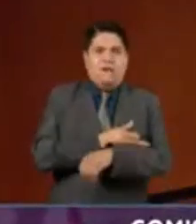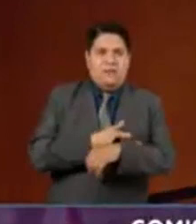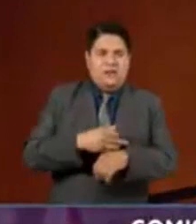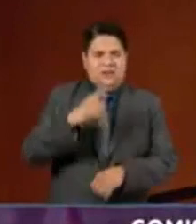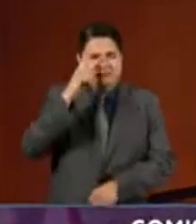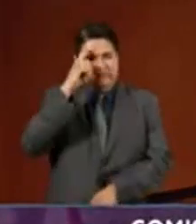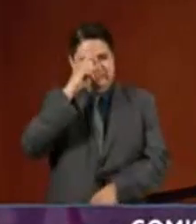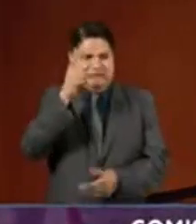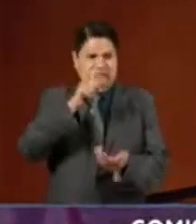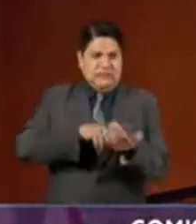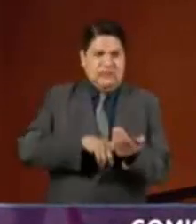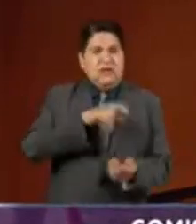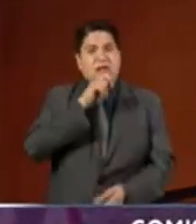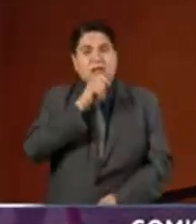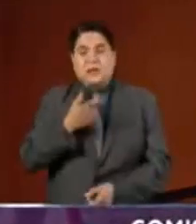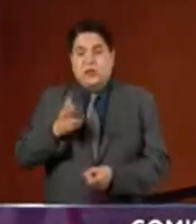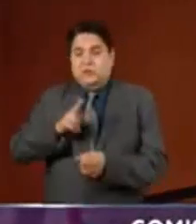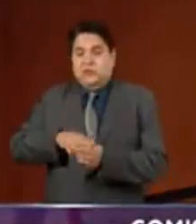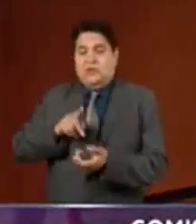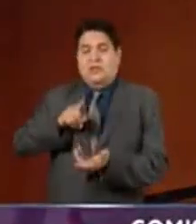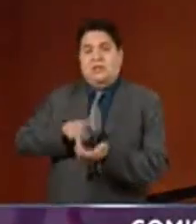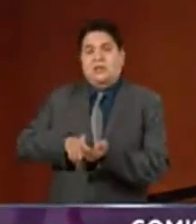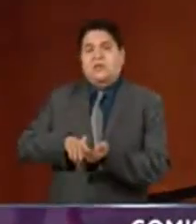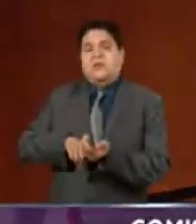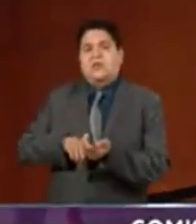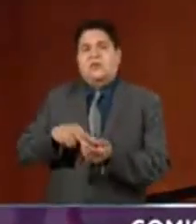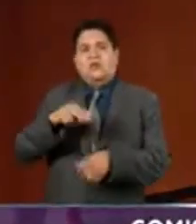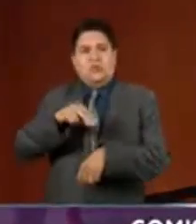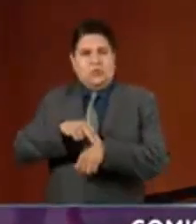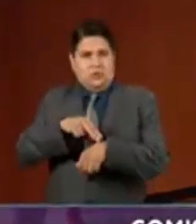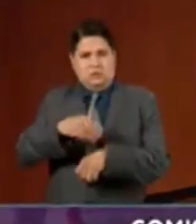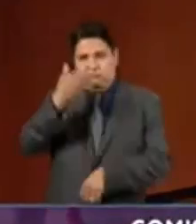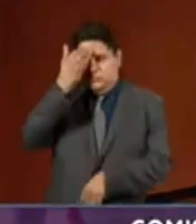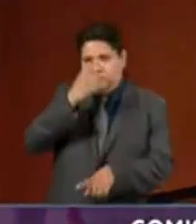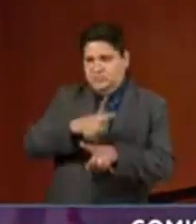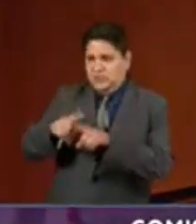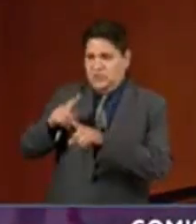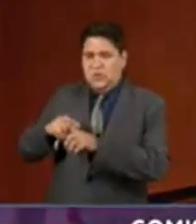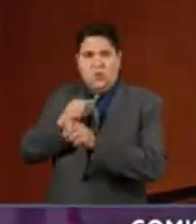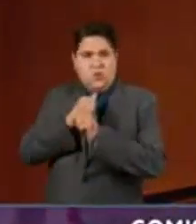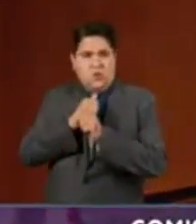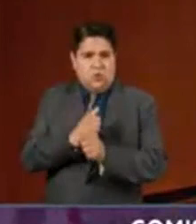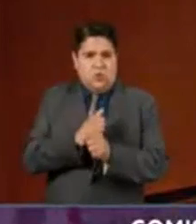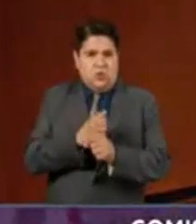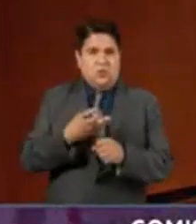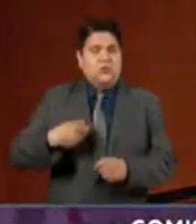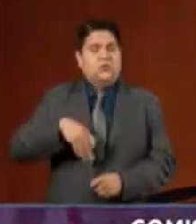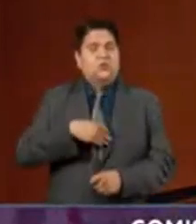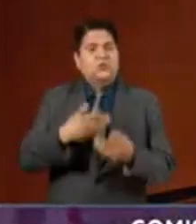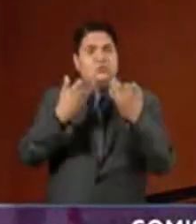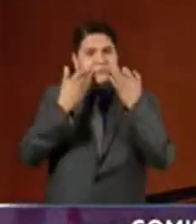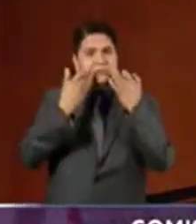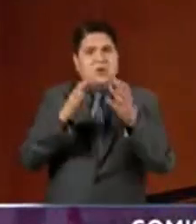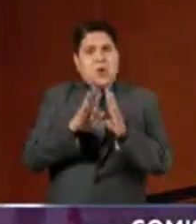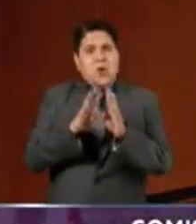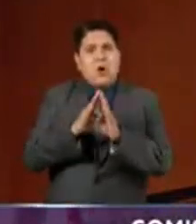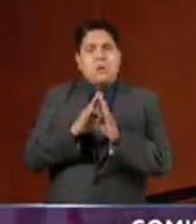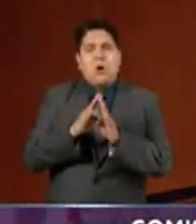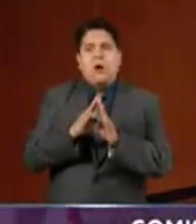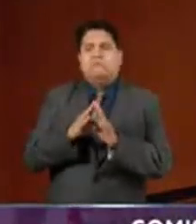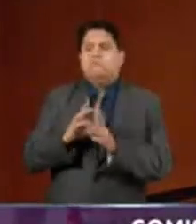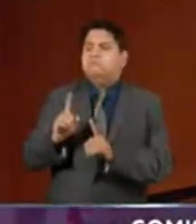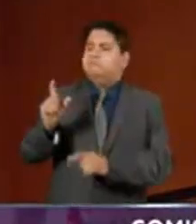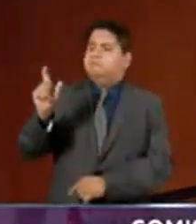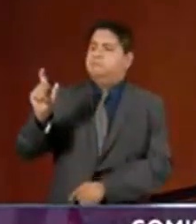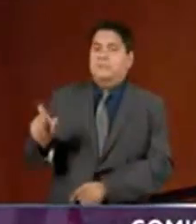salud. Pese a esta situación, observamos que las prioridades del titular del Poder Ejecutivo se han centrado